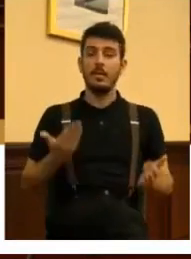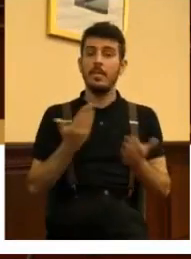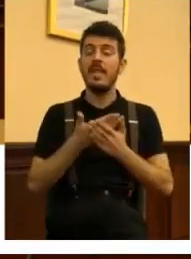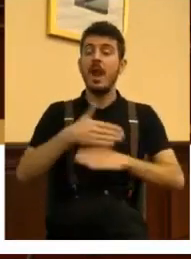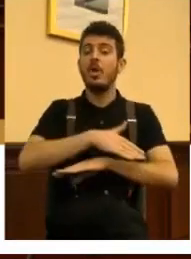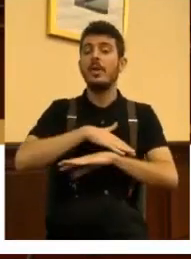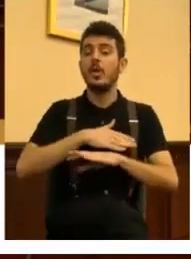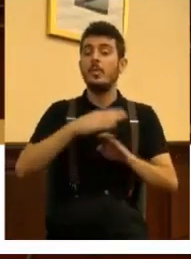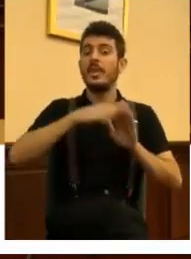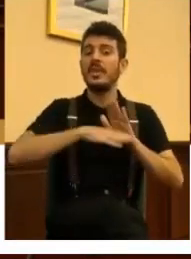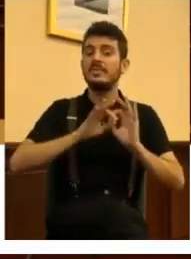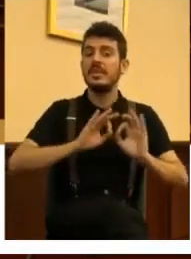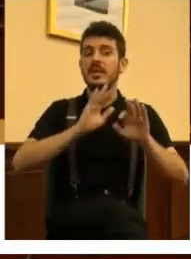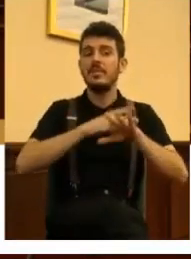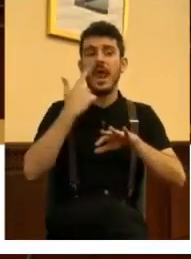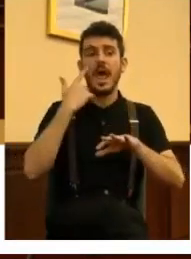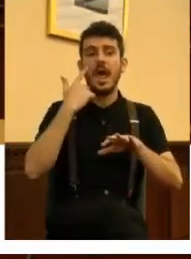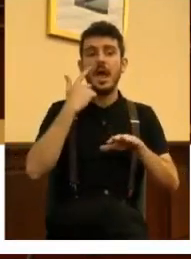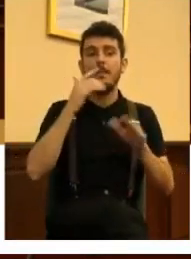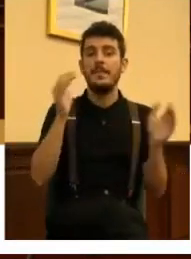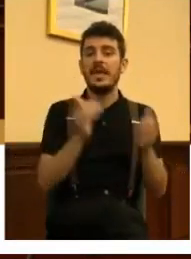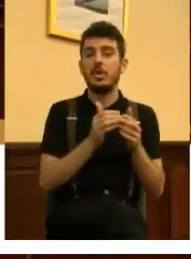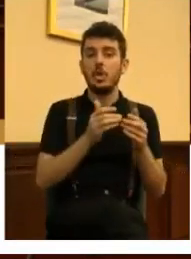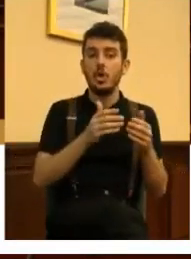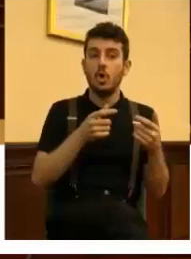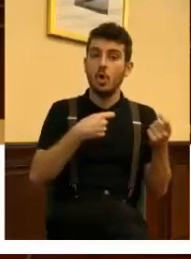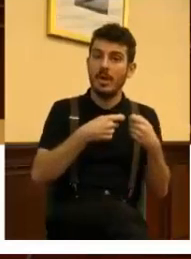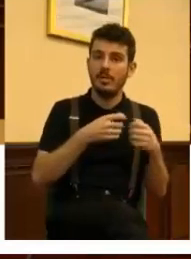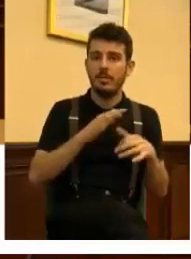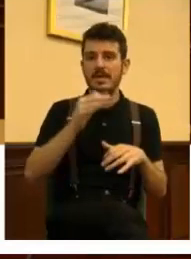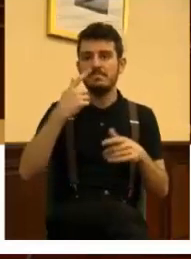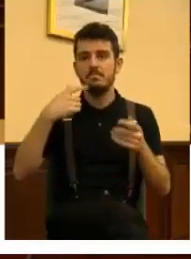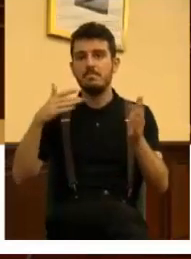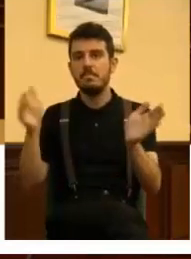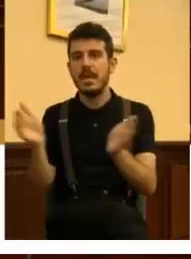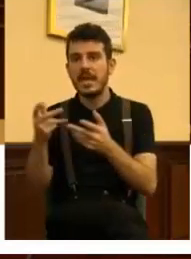medidas especiales para el pequeño comercio y la pequeña hostelería.